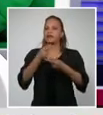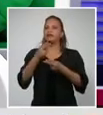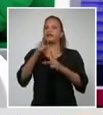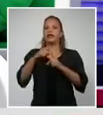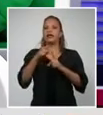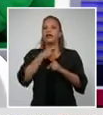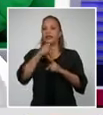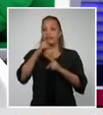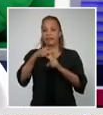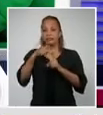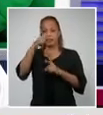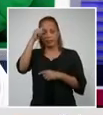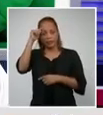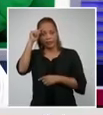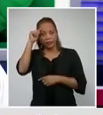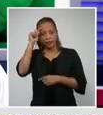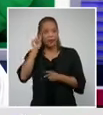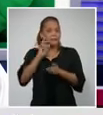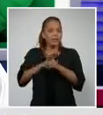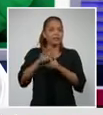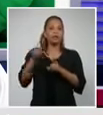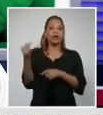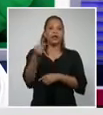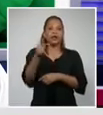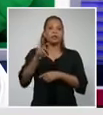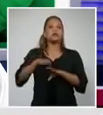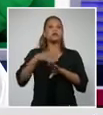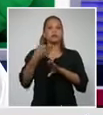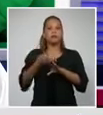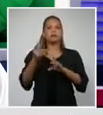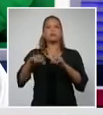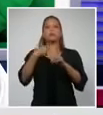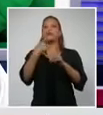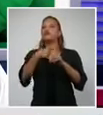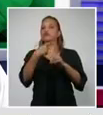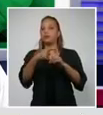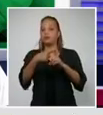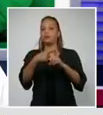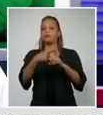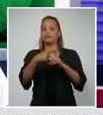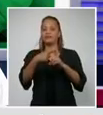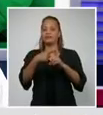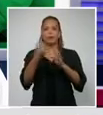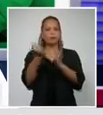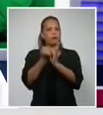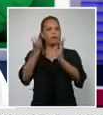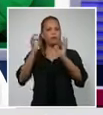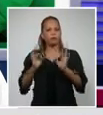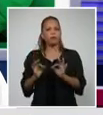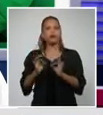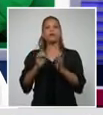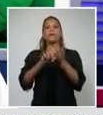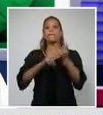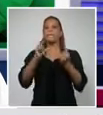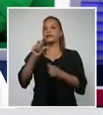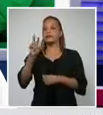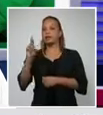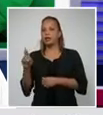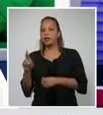inicialmente había sido negativo, se dio positivo, se confirmó, se